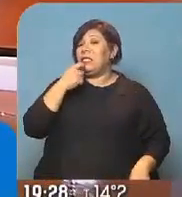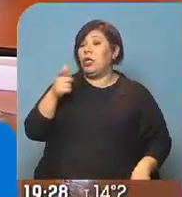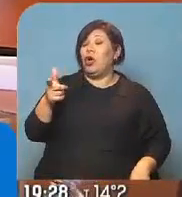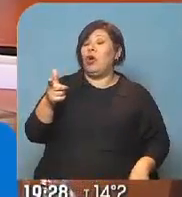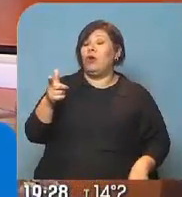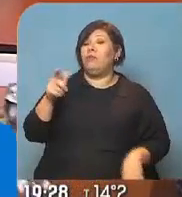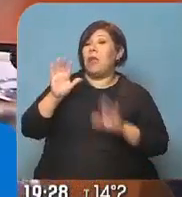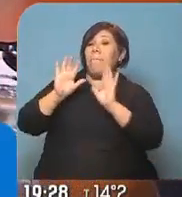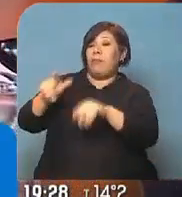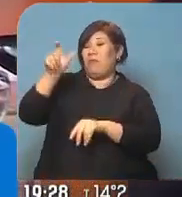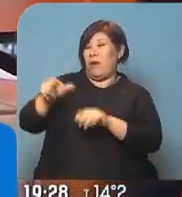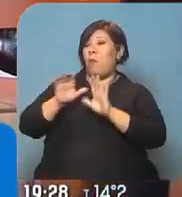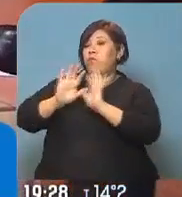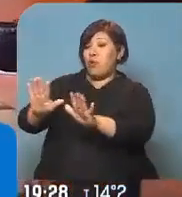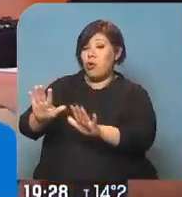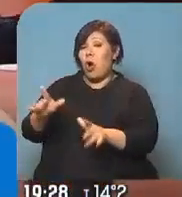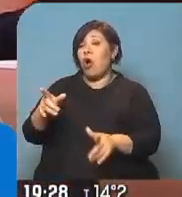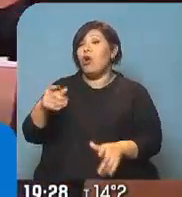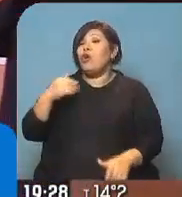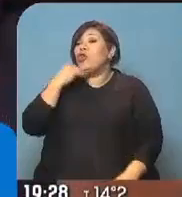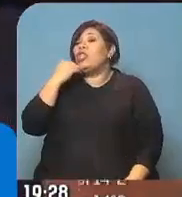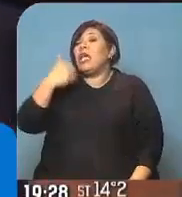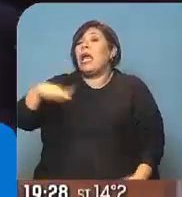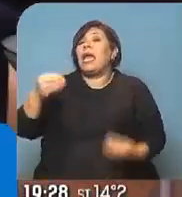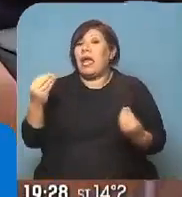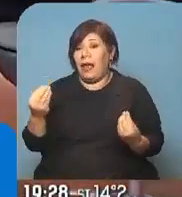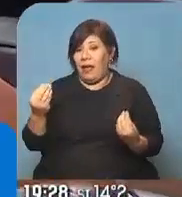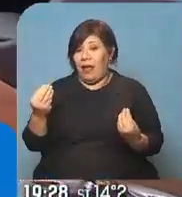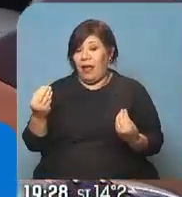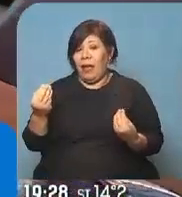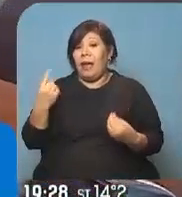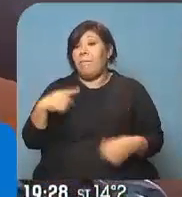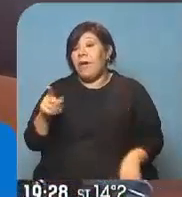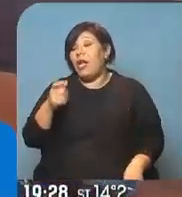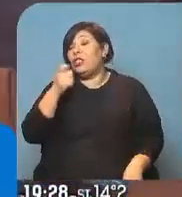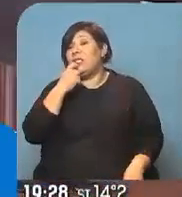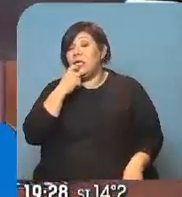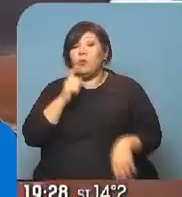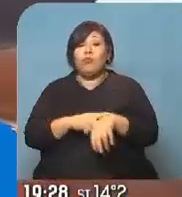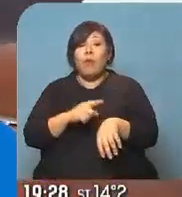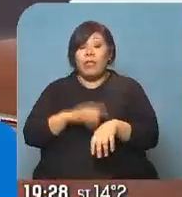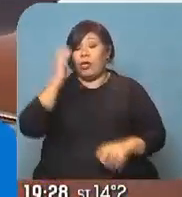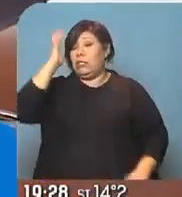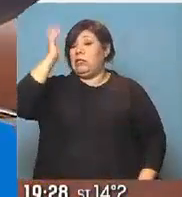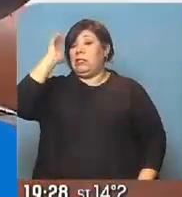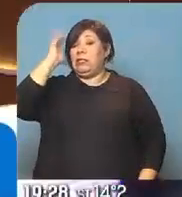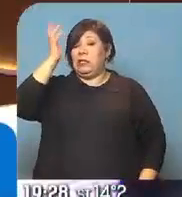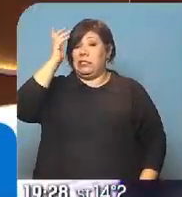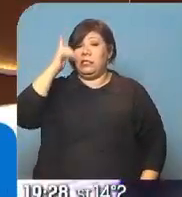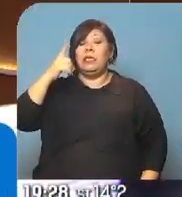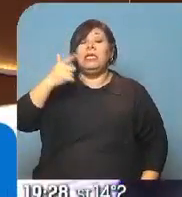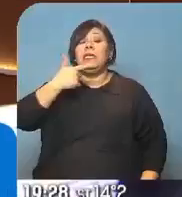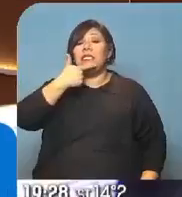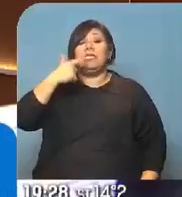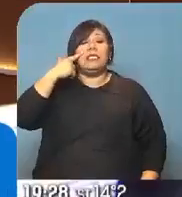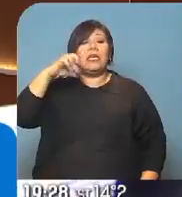visión disociada, desdoblada de la realidad, aun cuando no esté en un estadio psicótico, porque lo que claramente acá se va a instalar es